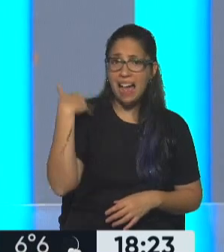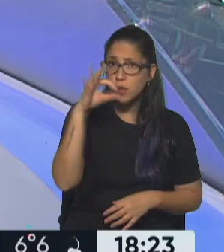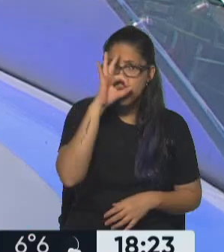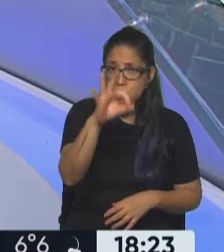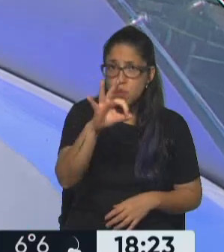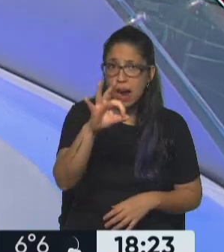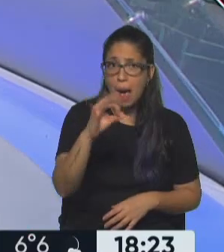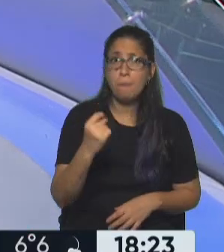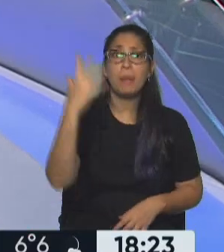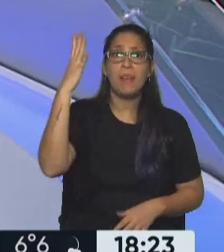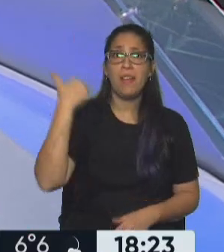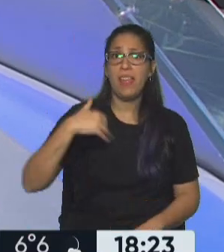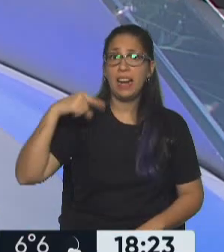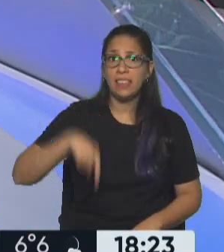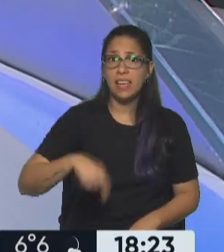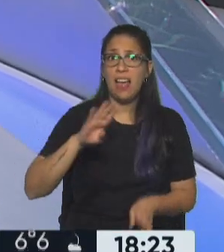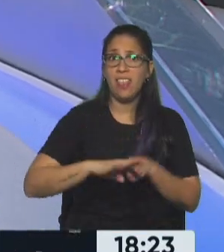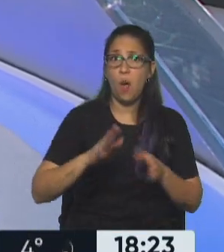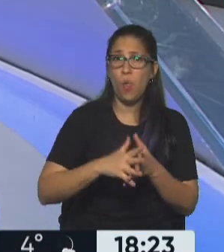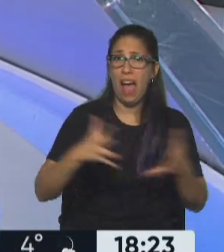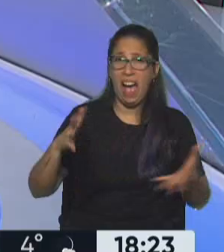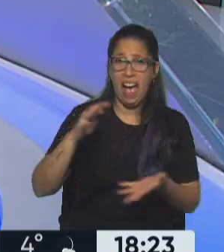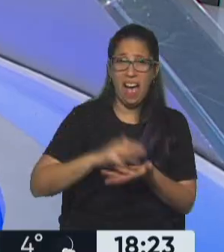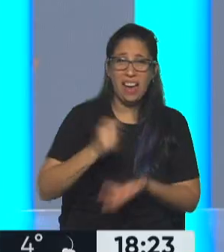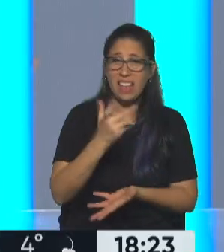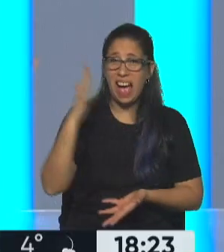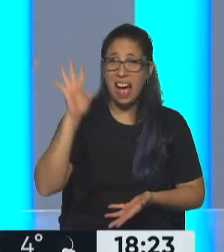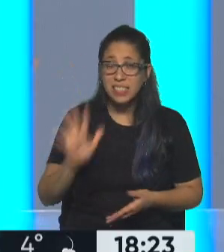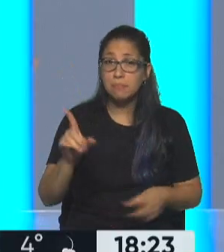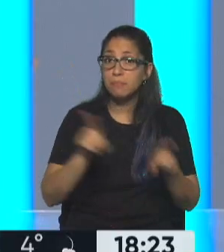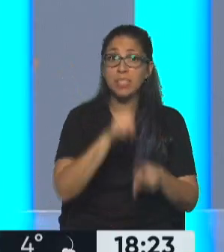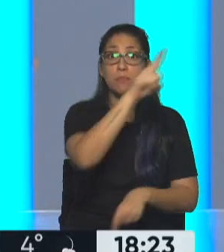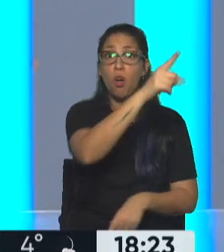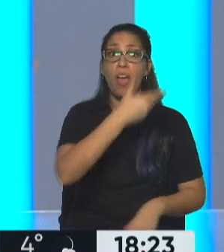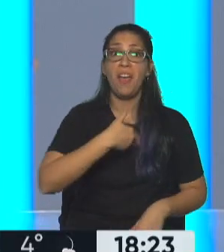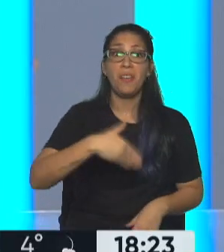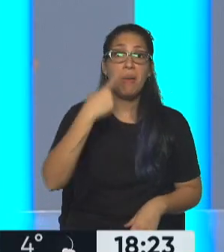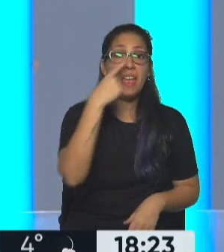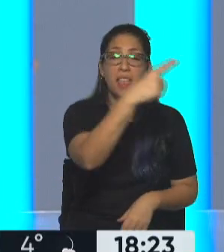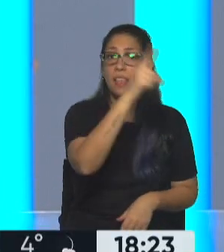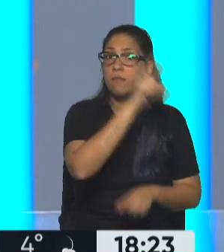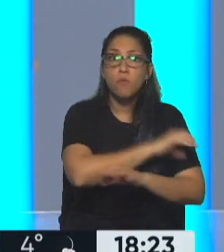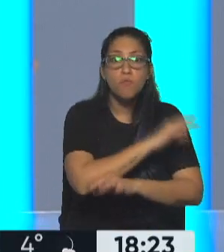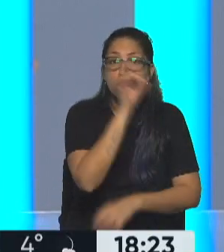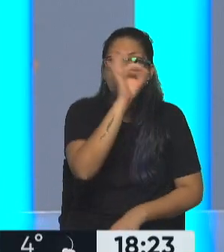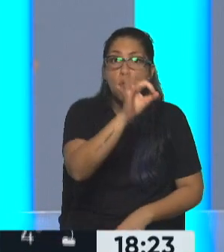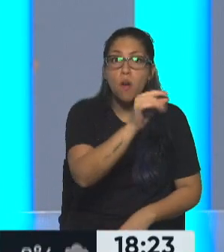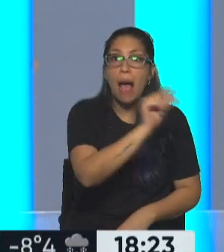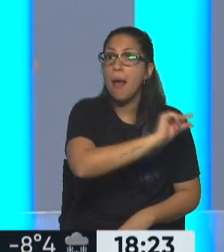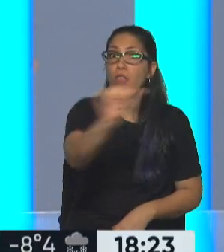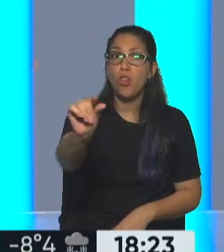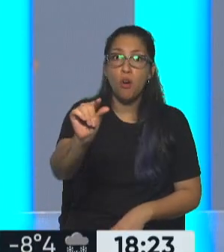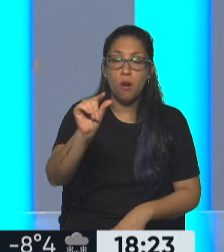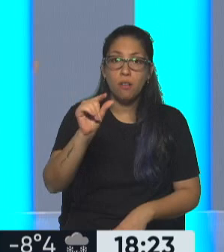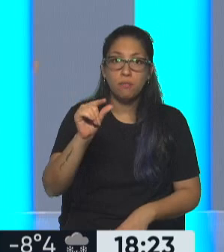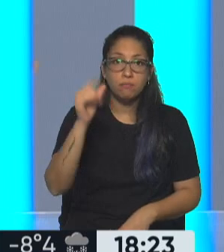para la República Argentina en cuanto a tomar una deuda de esa dimensión, pero tampoco tiene precedentes para el propio Fondo Monetario Internacional. Jamás había dado ni dio posteriormente